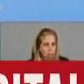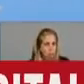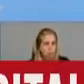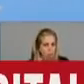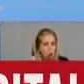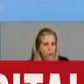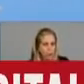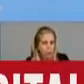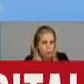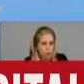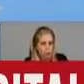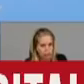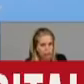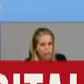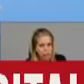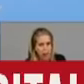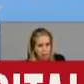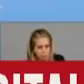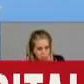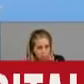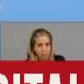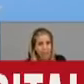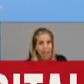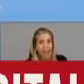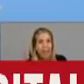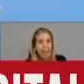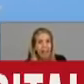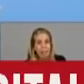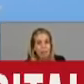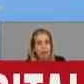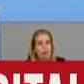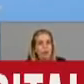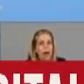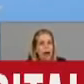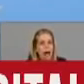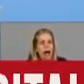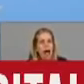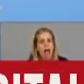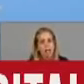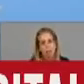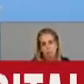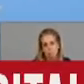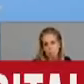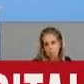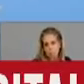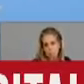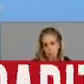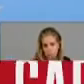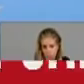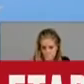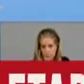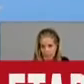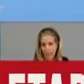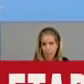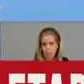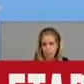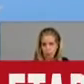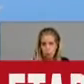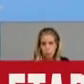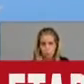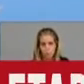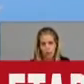pero para común, que se entienda. Claro, o de terapia intermedia, pero sí, de piso, fundamentalmente. Ahí hay de una piso,